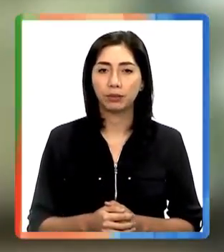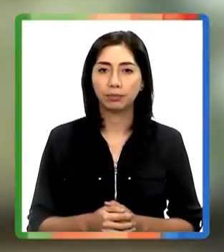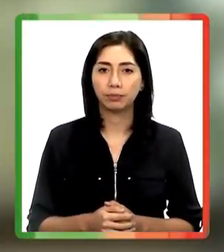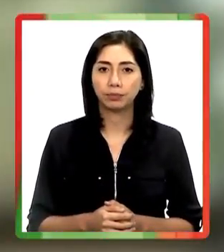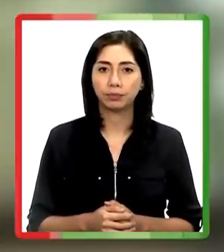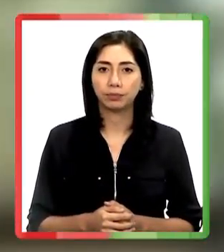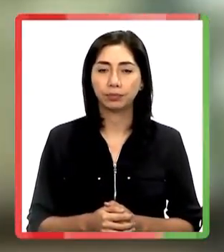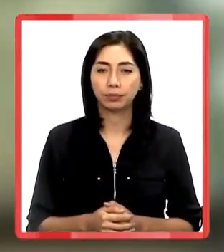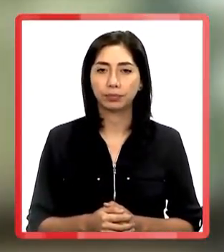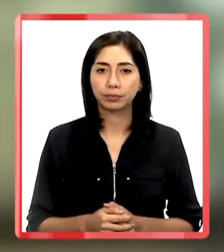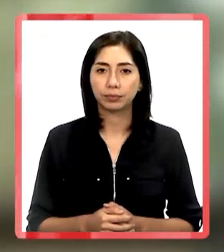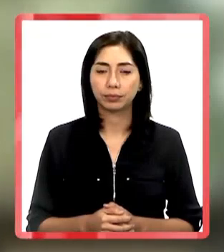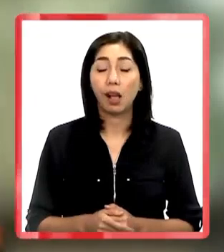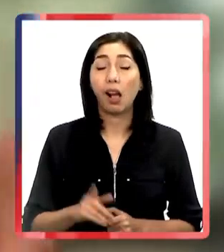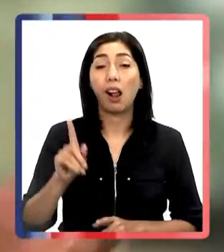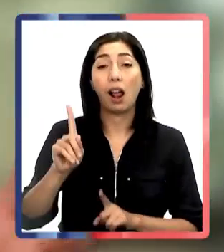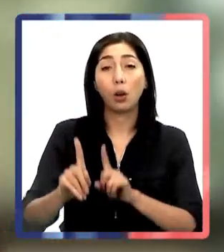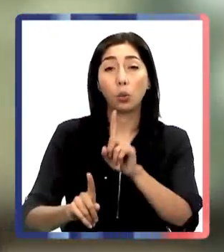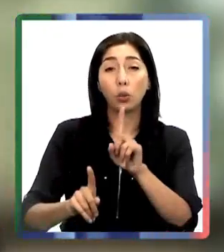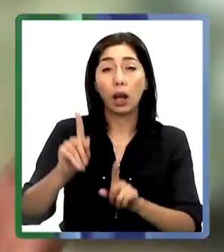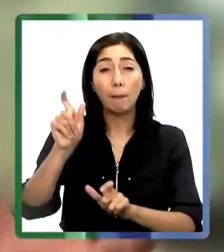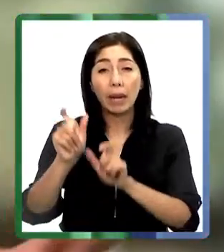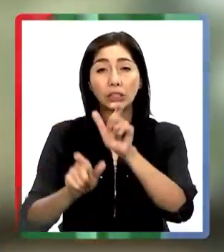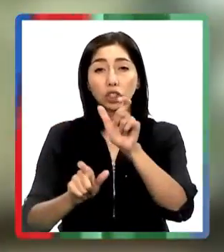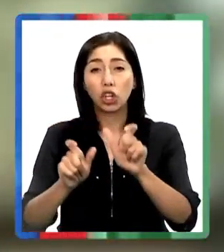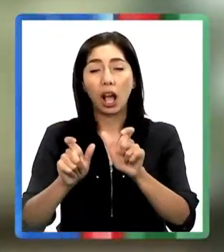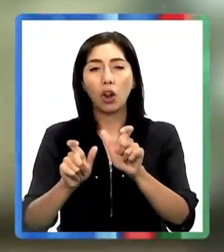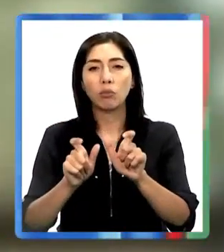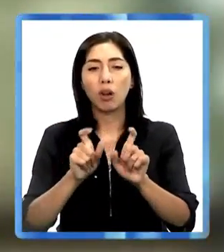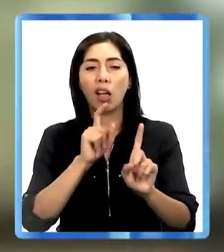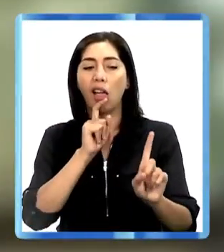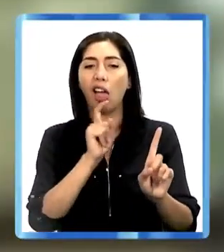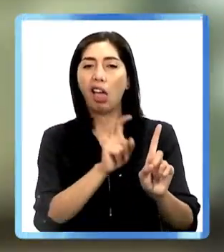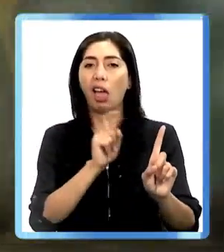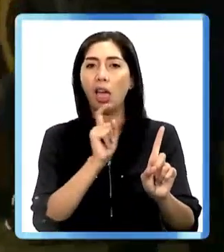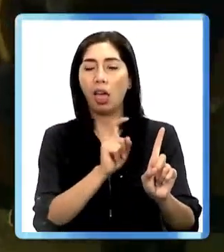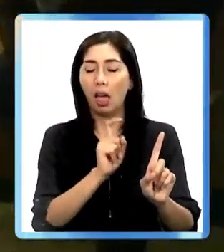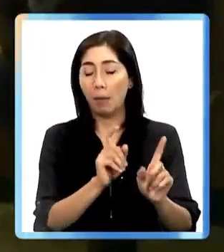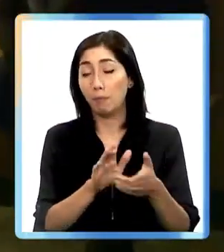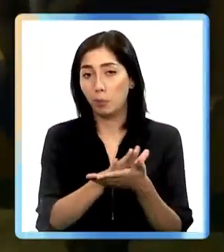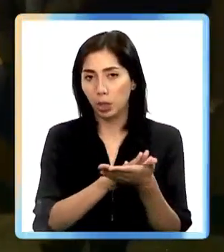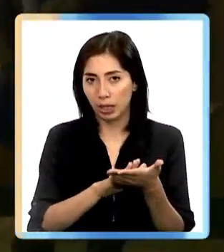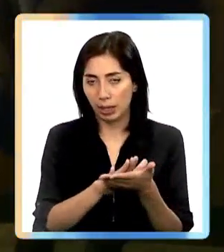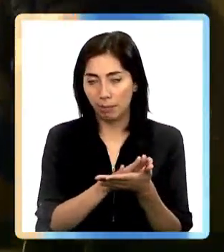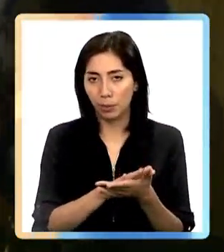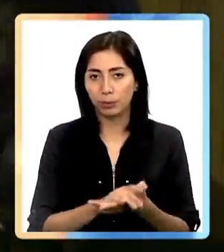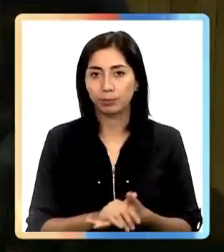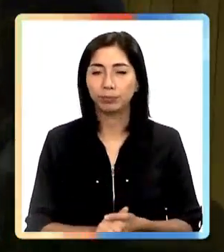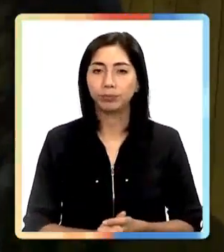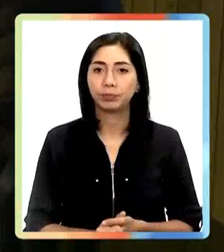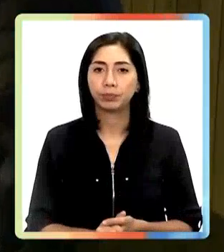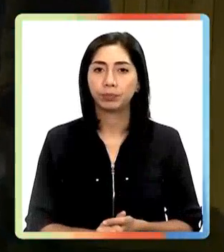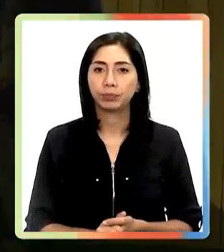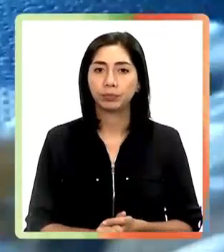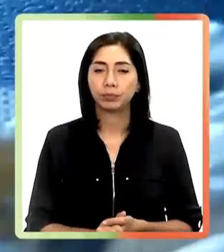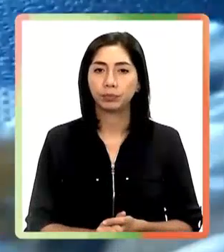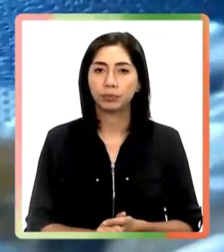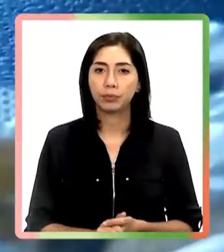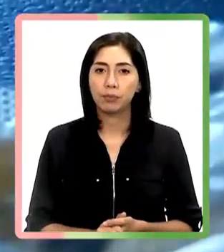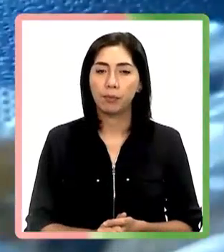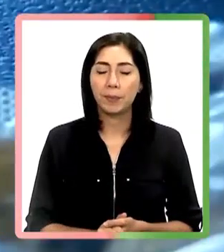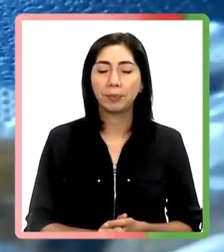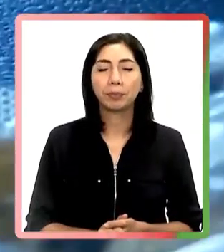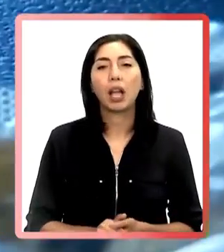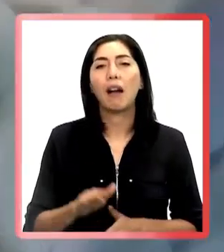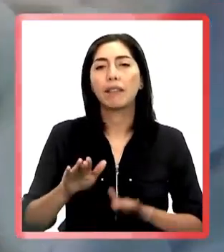psiquiátrica. Hay algunos estigmas o algunas cosas que se creen y que muchas veces generan más conflicto. Por ejemplo,